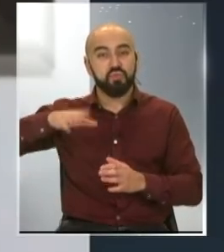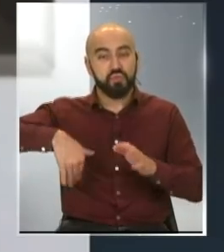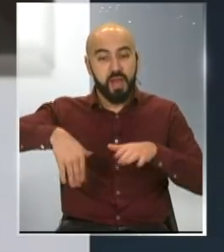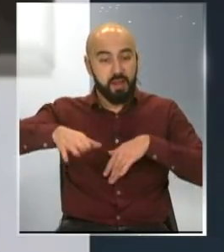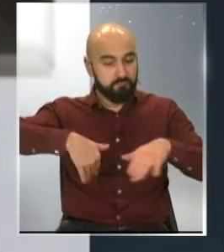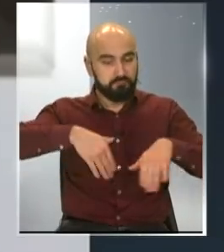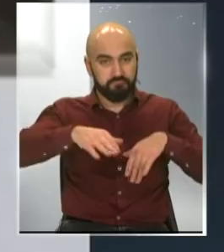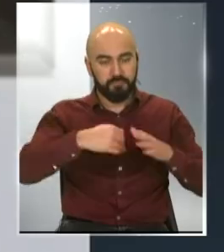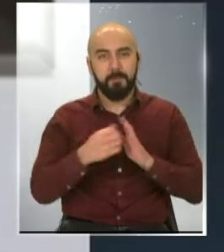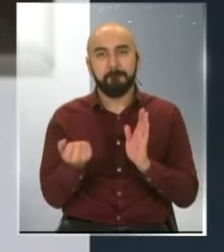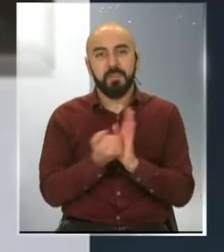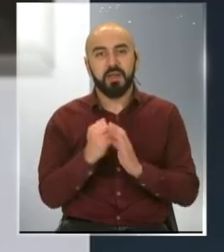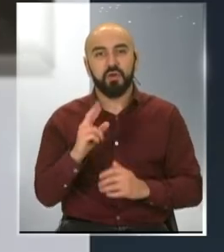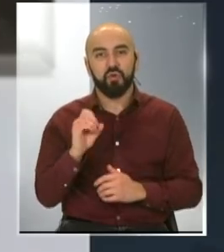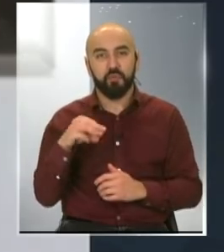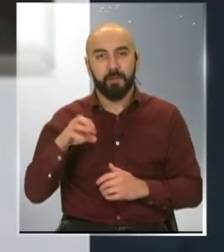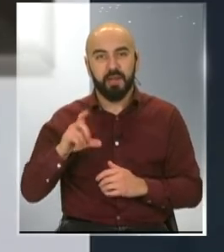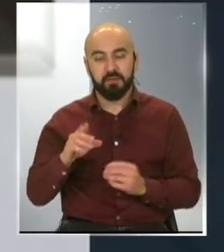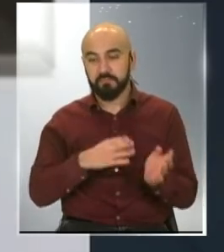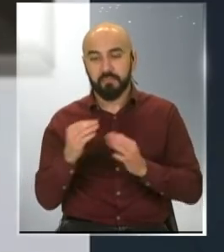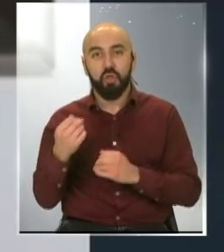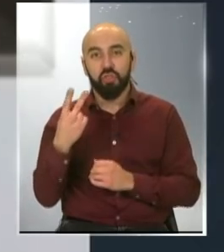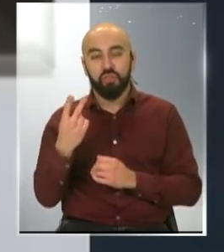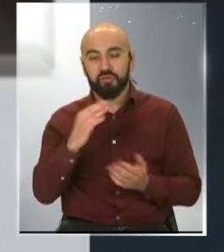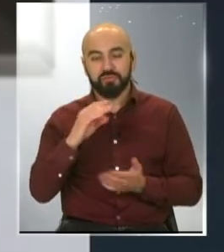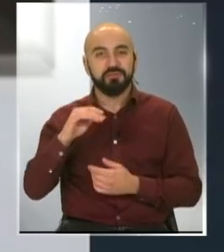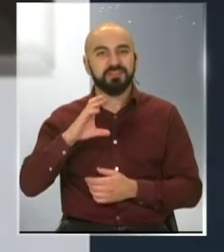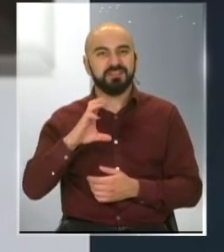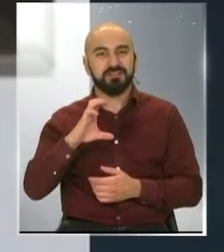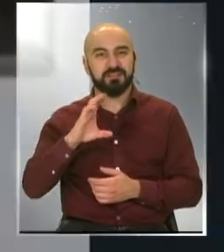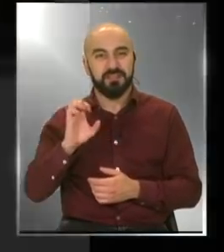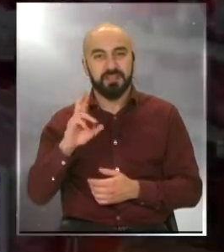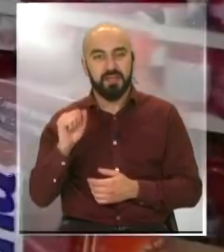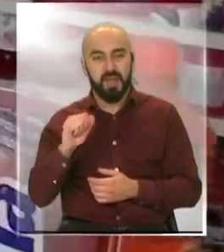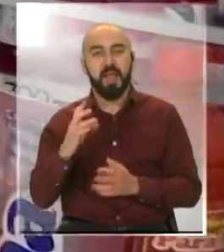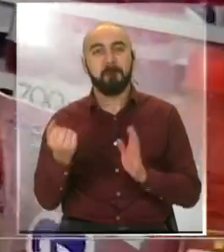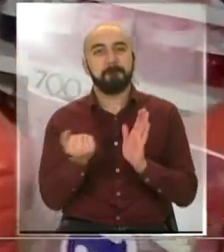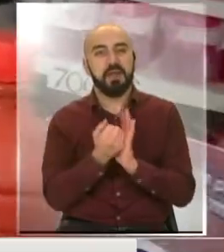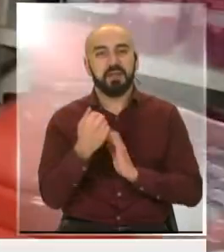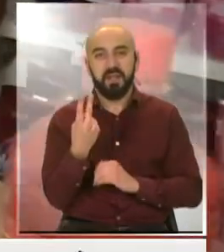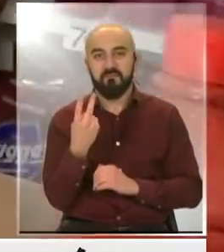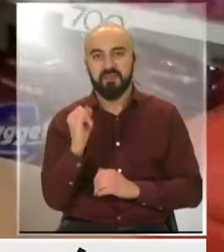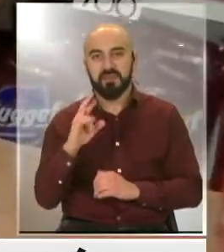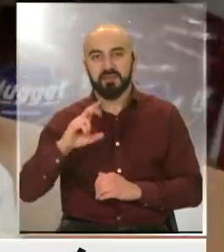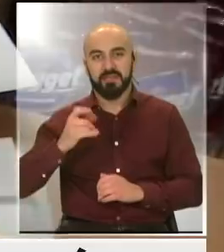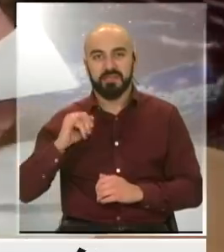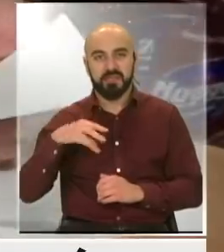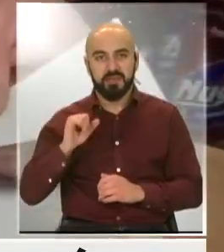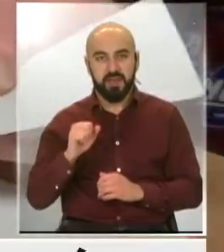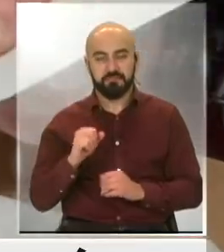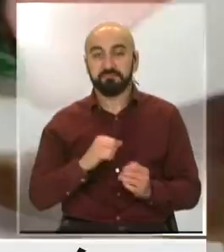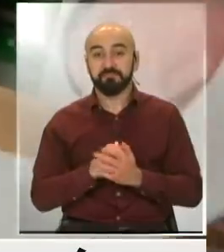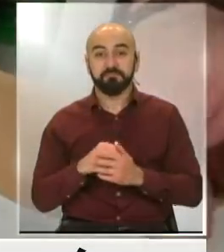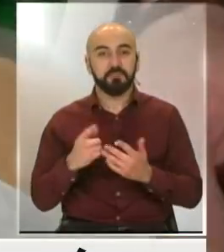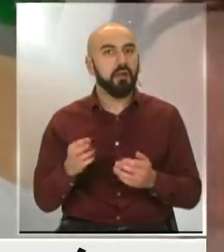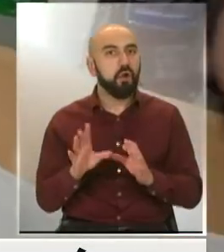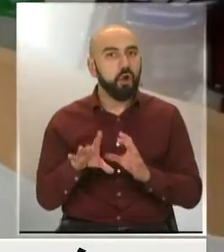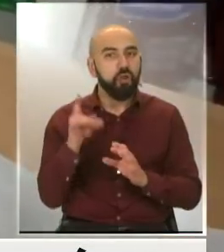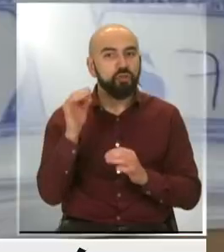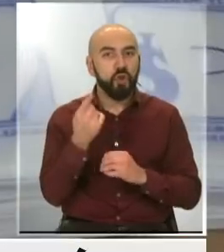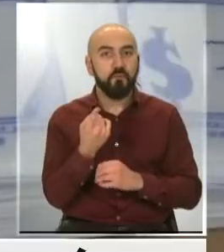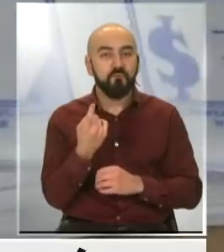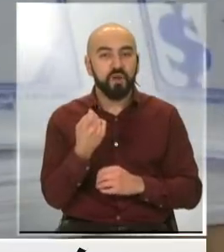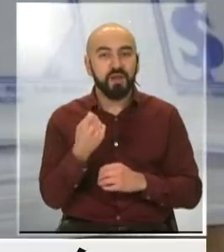marca Rommel y dos envases de cera para pisos marca Virginia. El hallazgo de las boletas por parte de la PDI